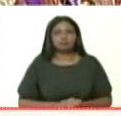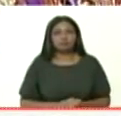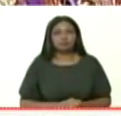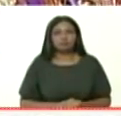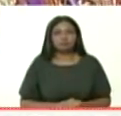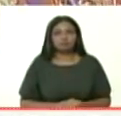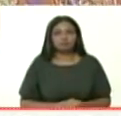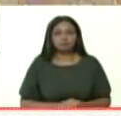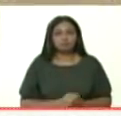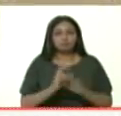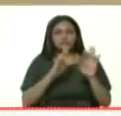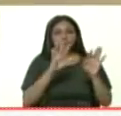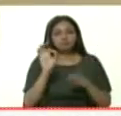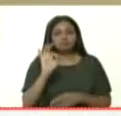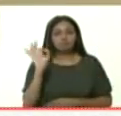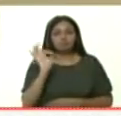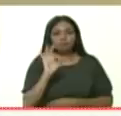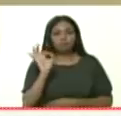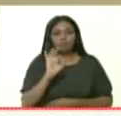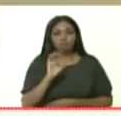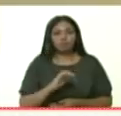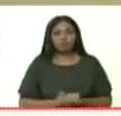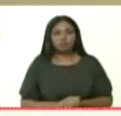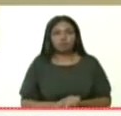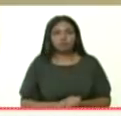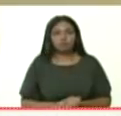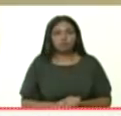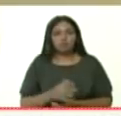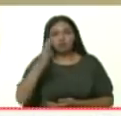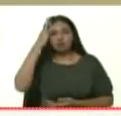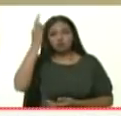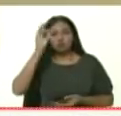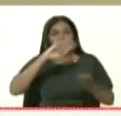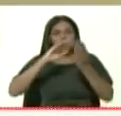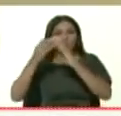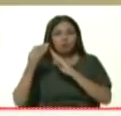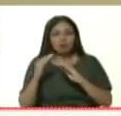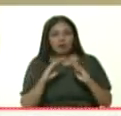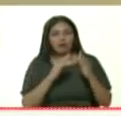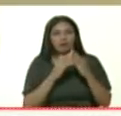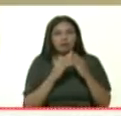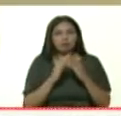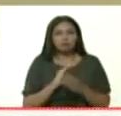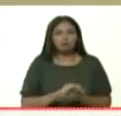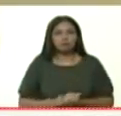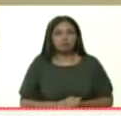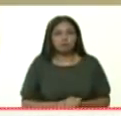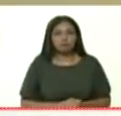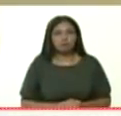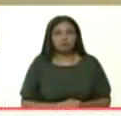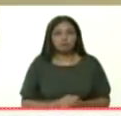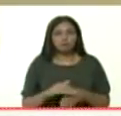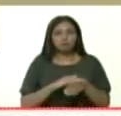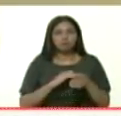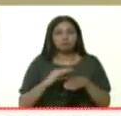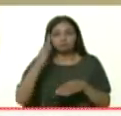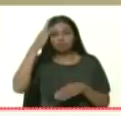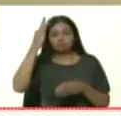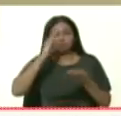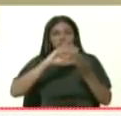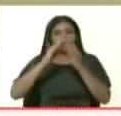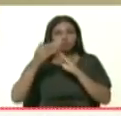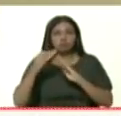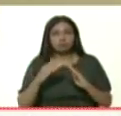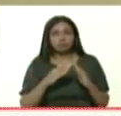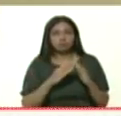El 80% de los consejos comunales, perdón, de los consejos comunales,